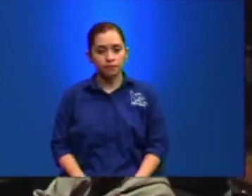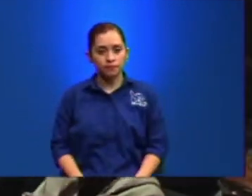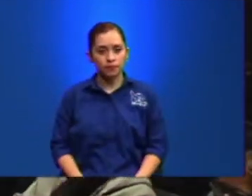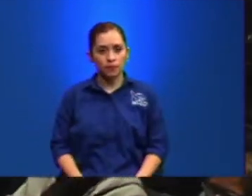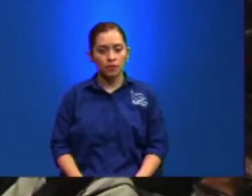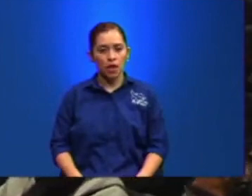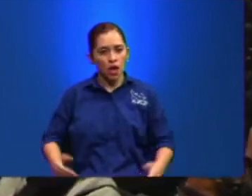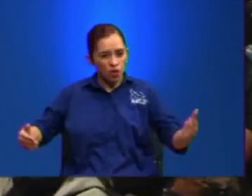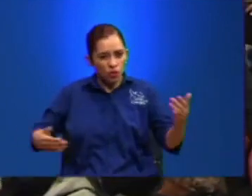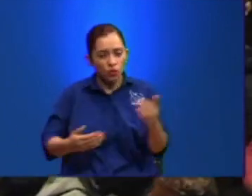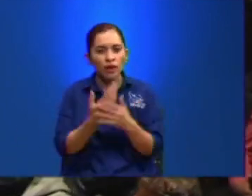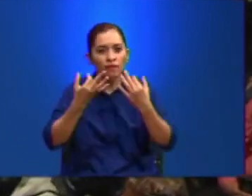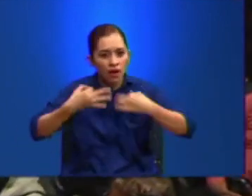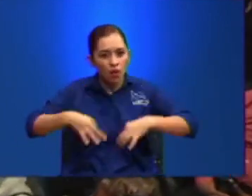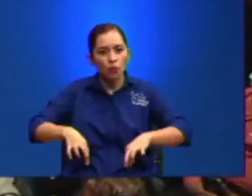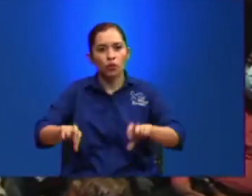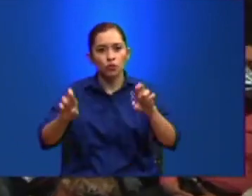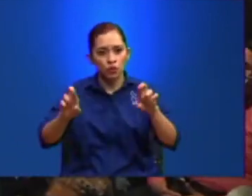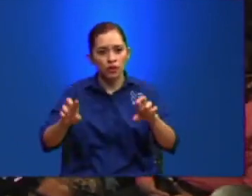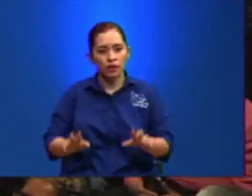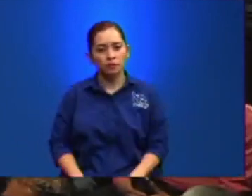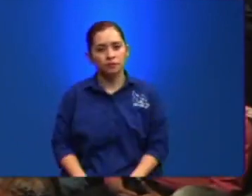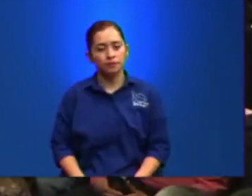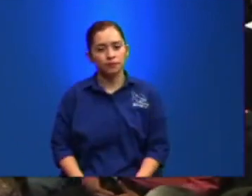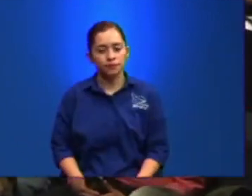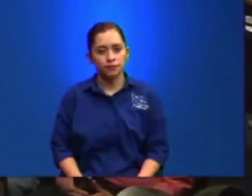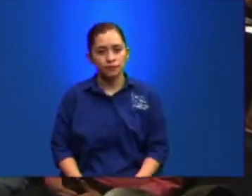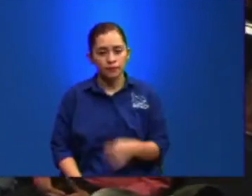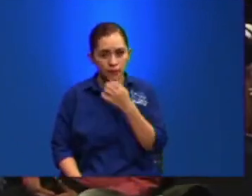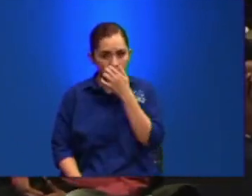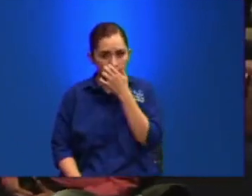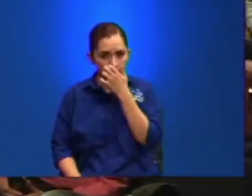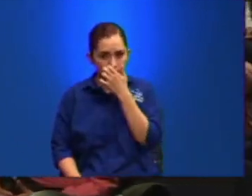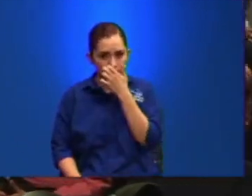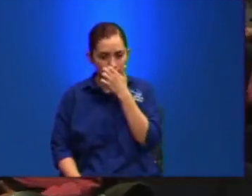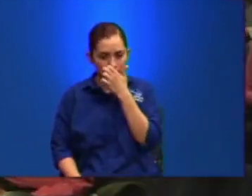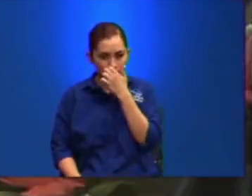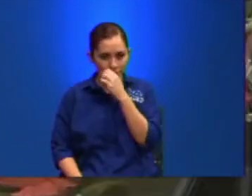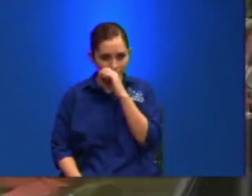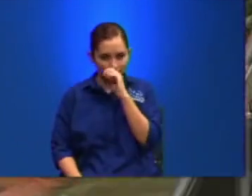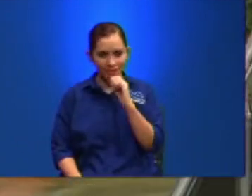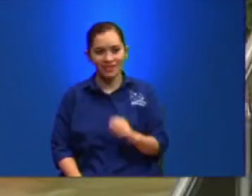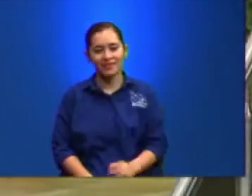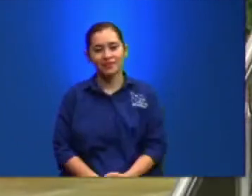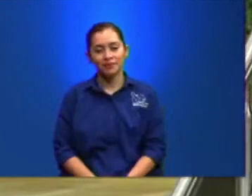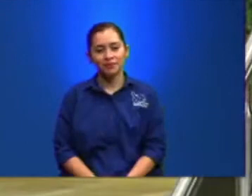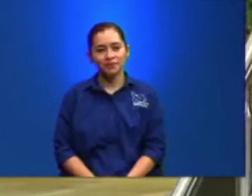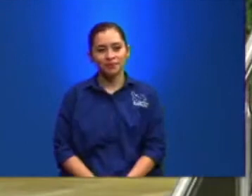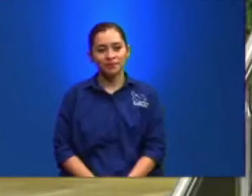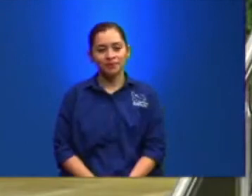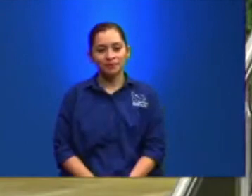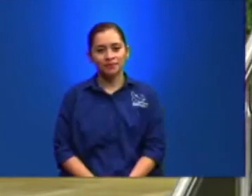como es de tiempo su excelente padre santo del anuncio este fue el que me quitó tiempo hombre